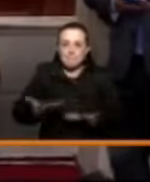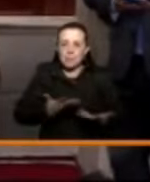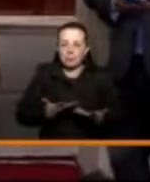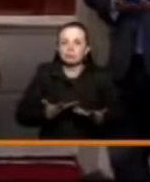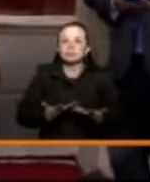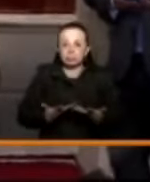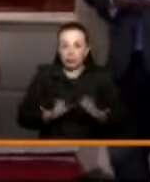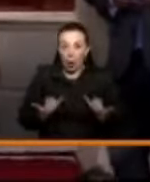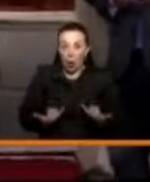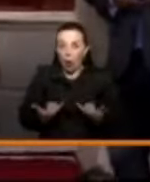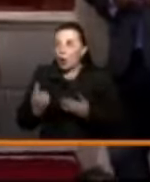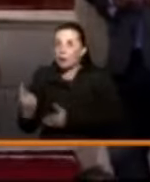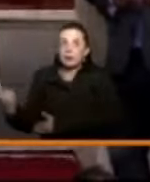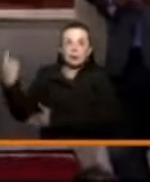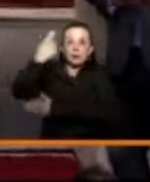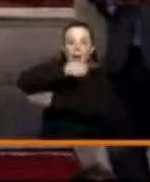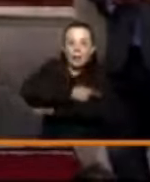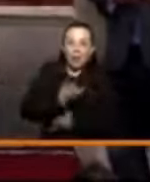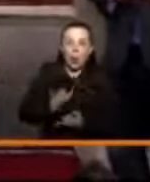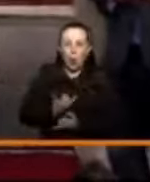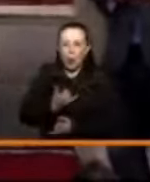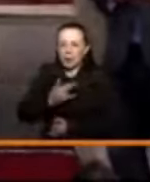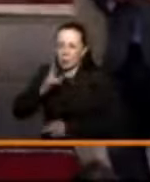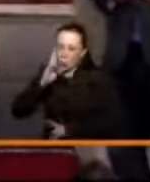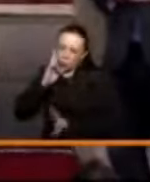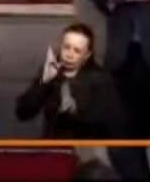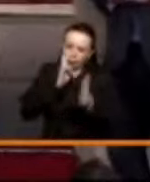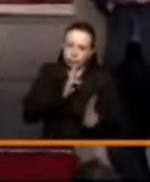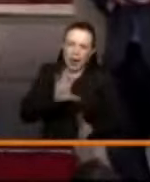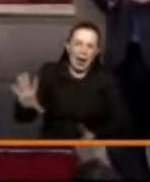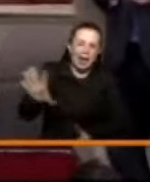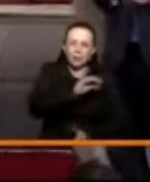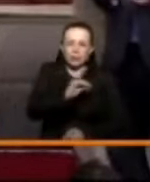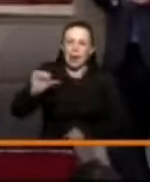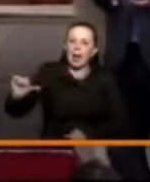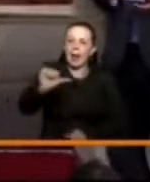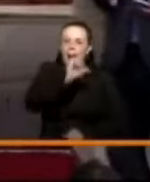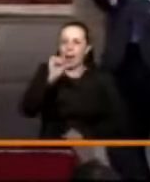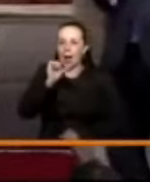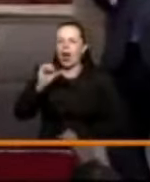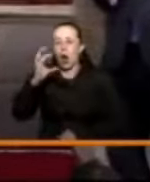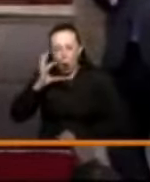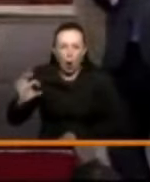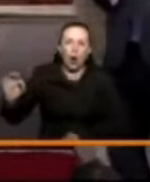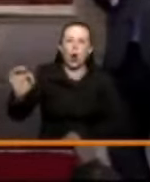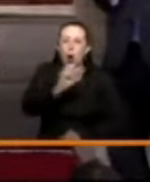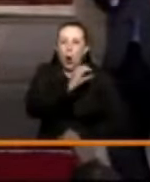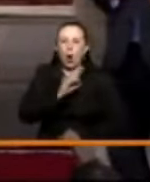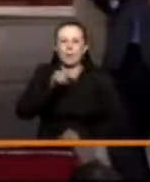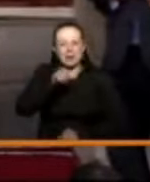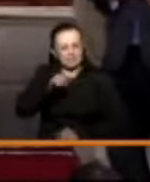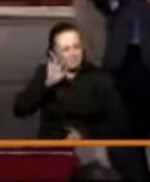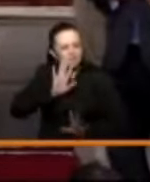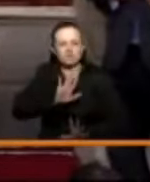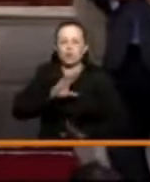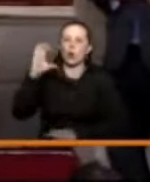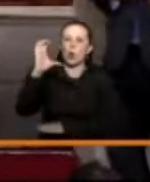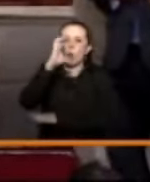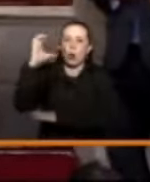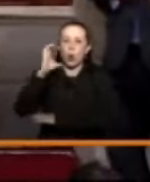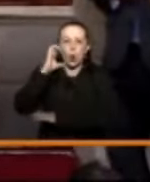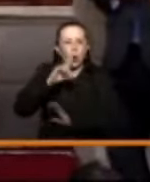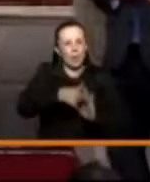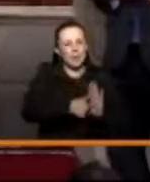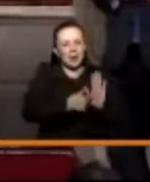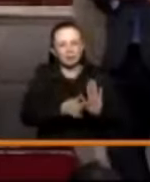hacer un reconocimiento a todas las mujeres y hombres en Colombia que ante tamaño de este